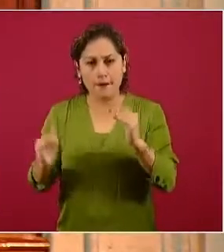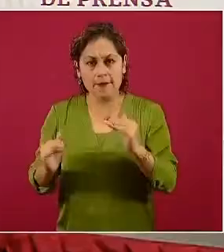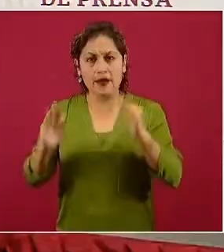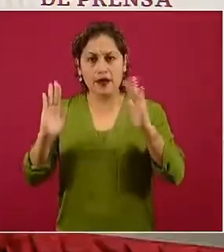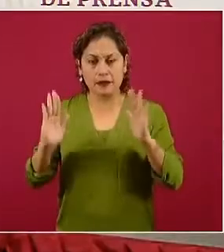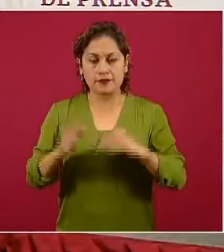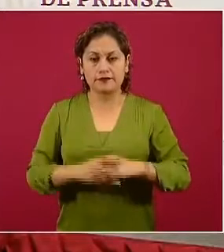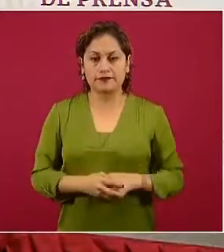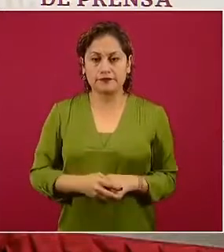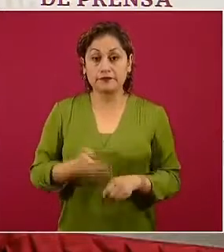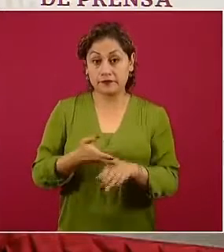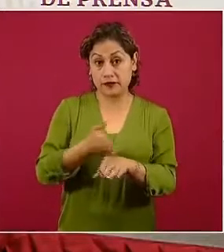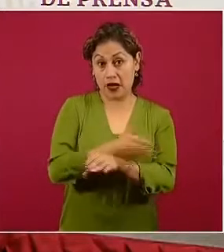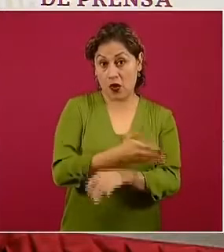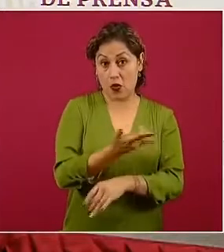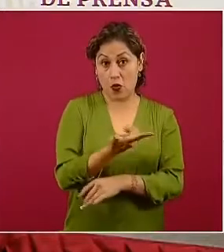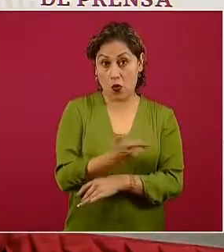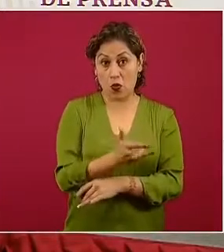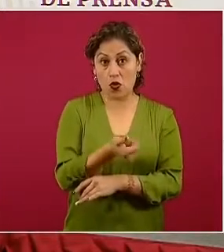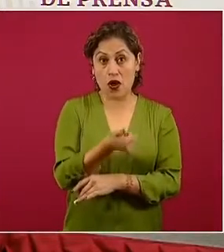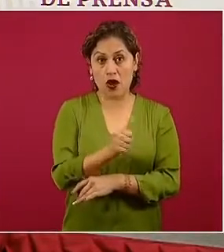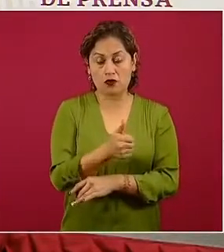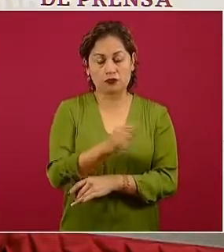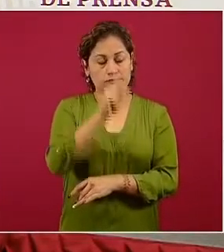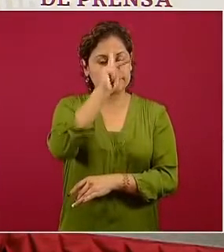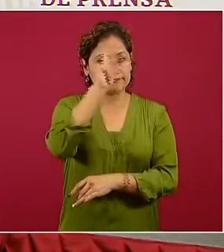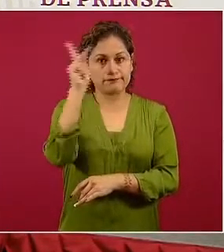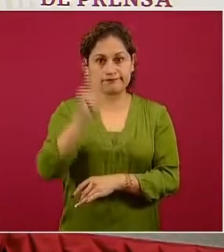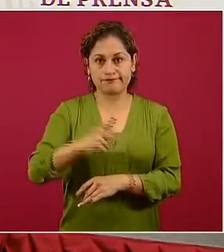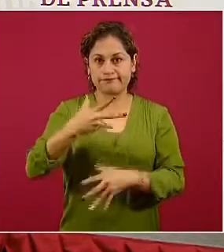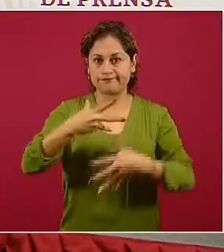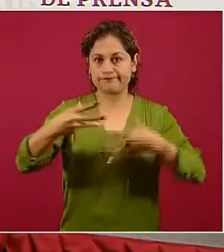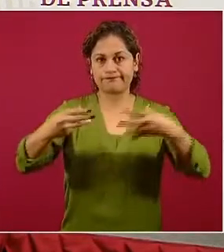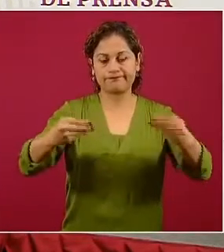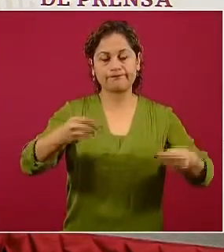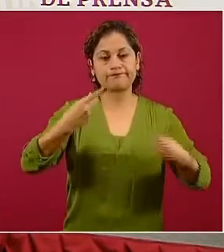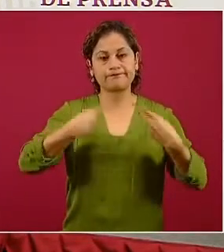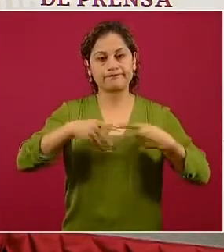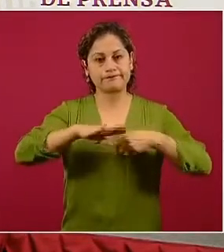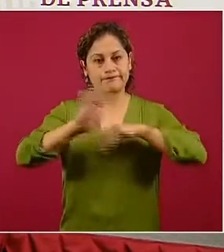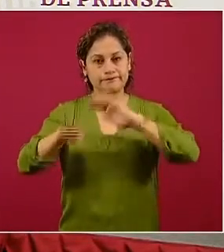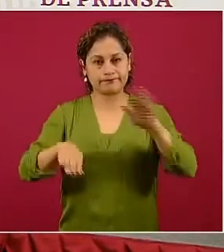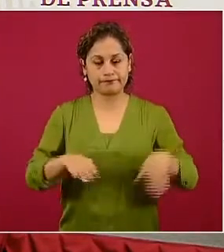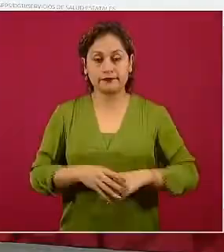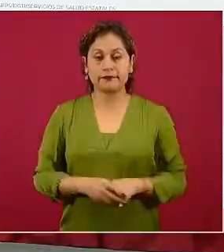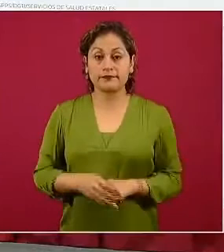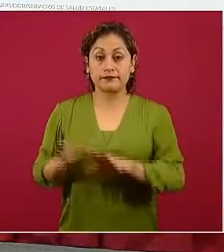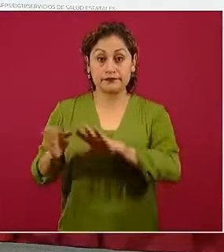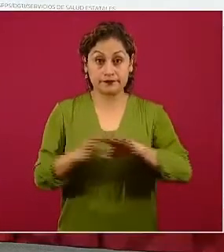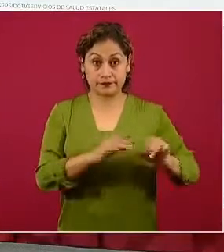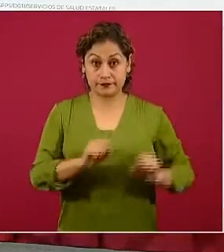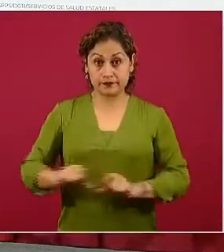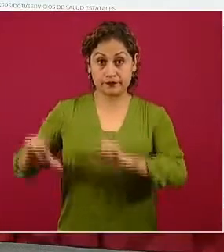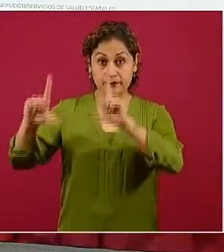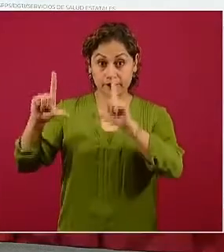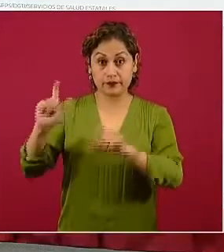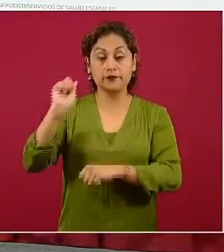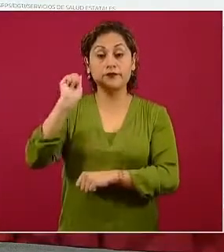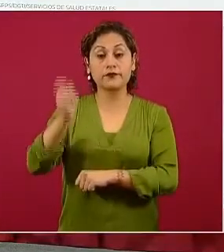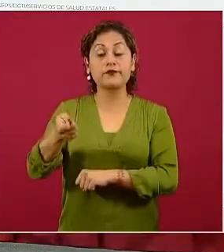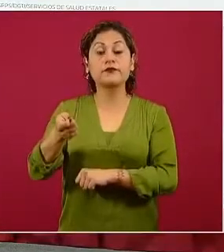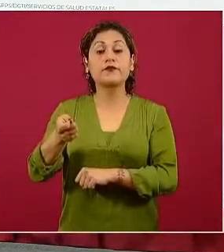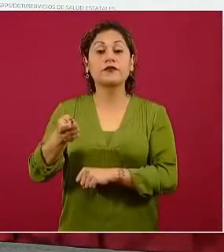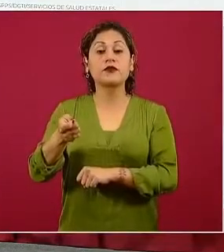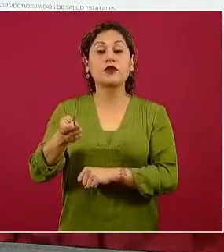primera ola de la epidemia en México. Veamos la siguiente diapositiva. Tenemos la ocupación